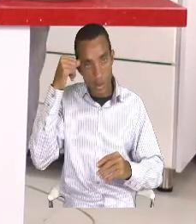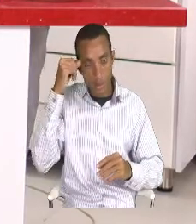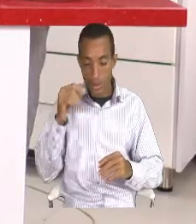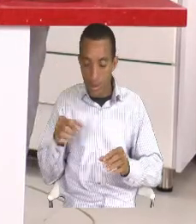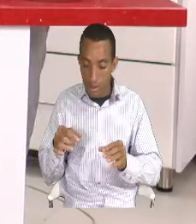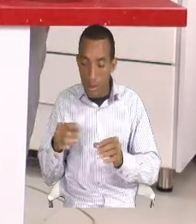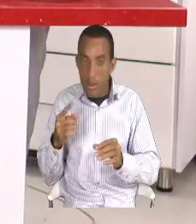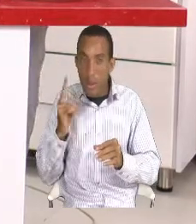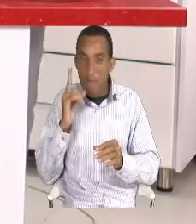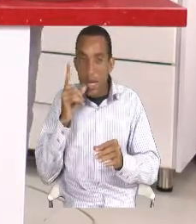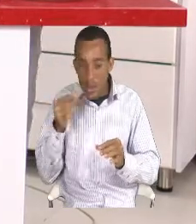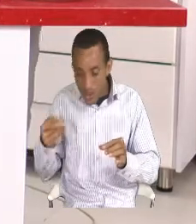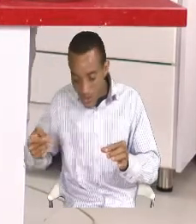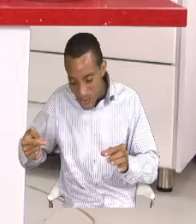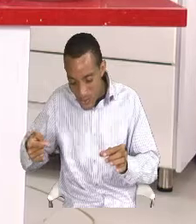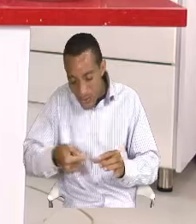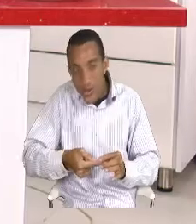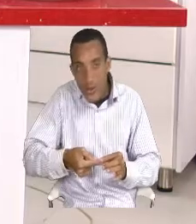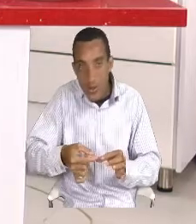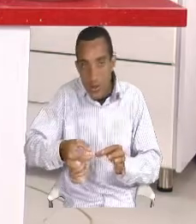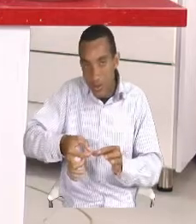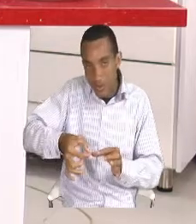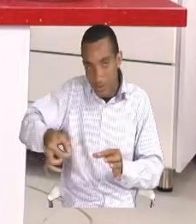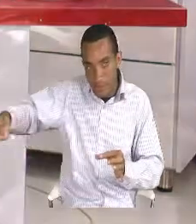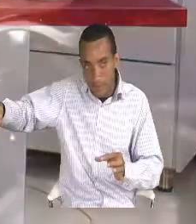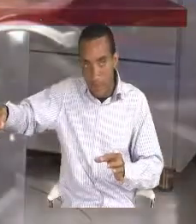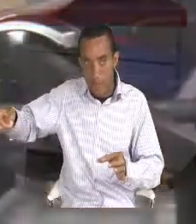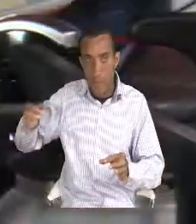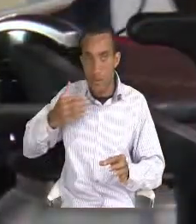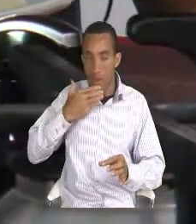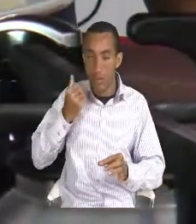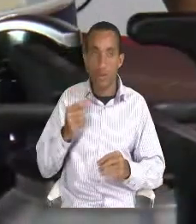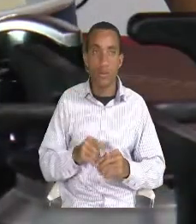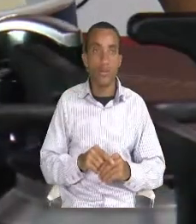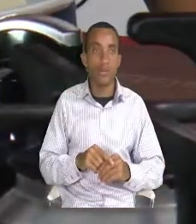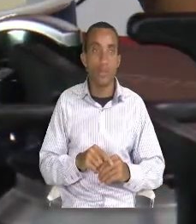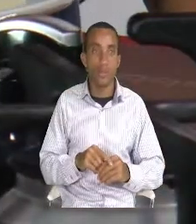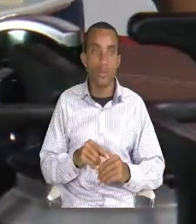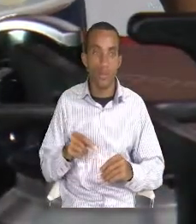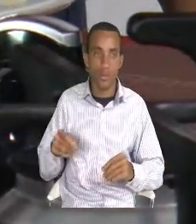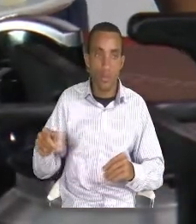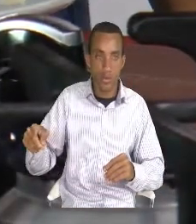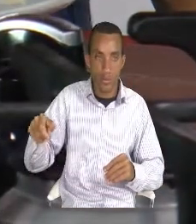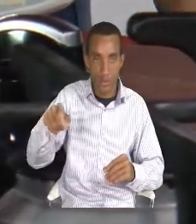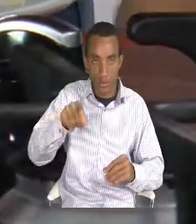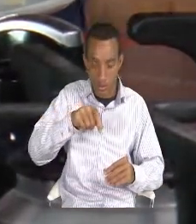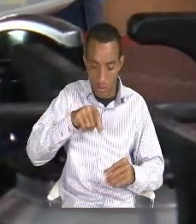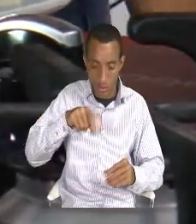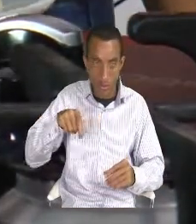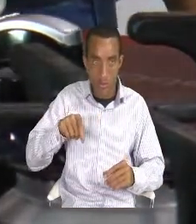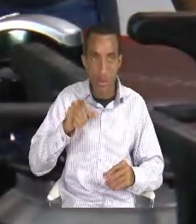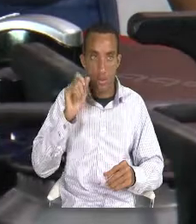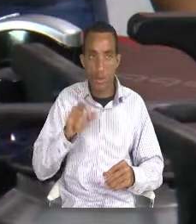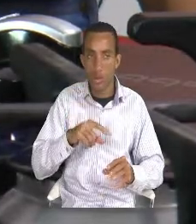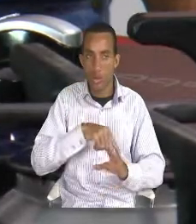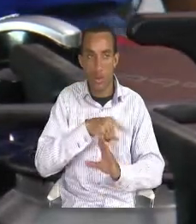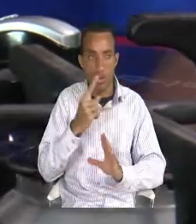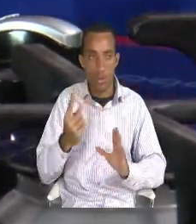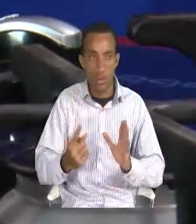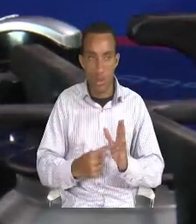palillos. Ok. Y bañamos con otro poquito de salsa. Podemos cubrirlo todo, okay, o